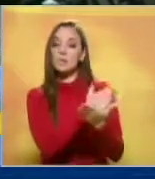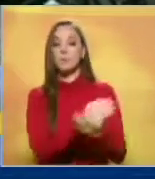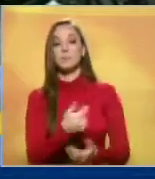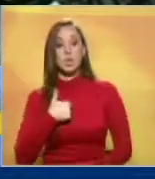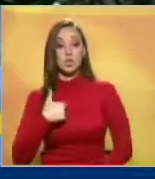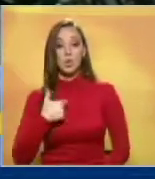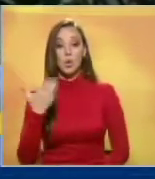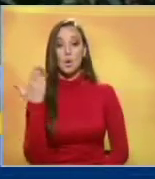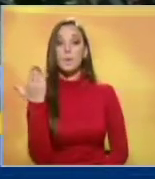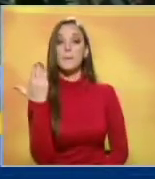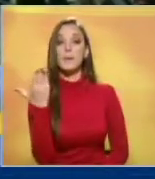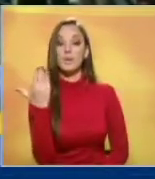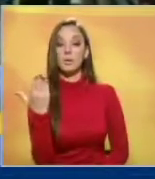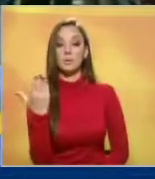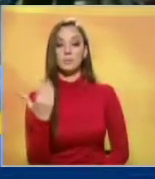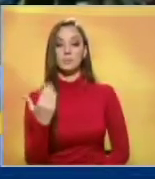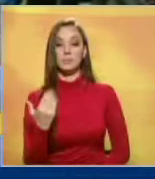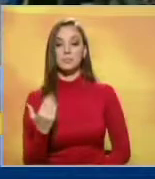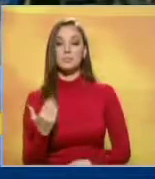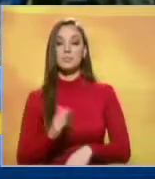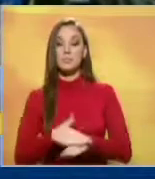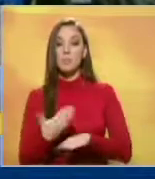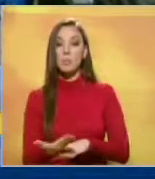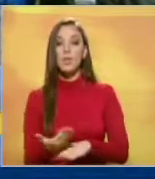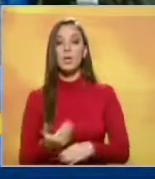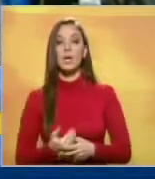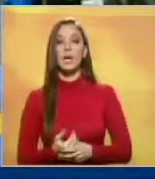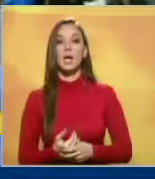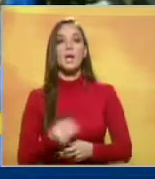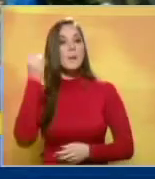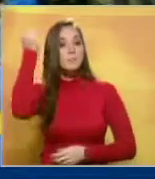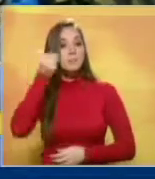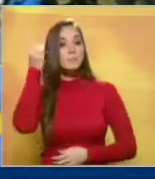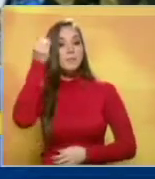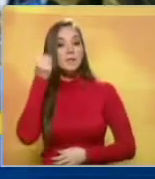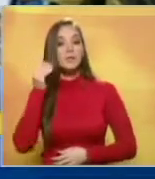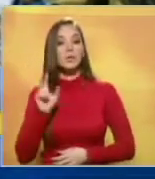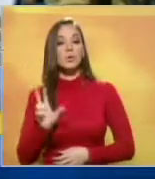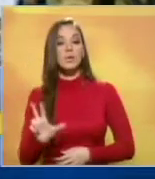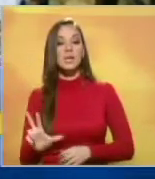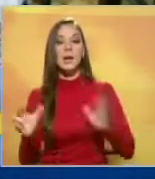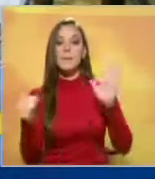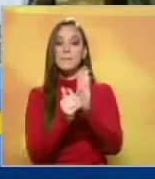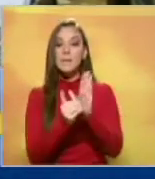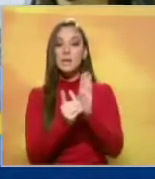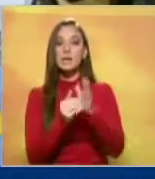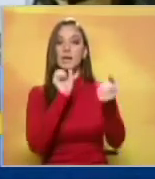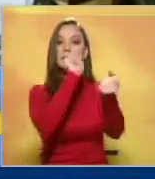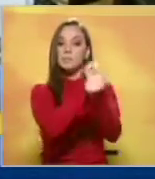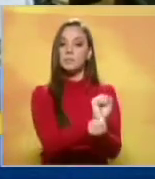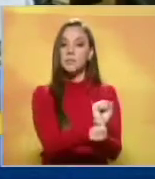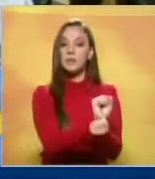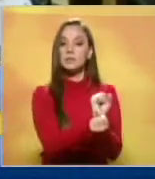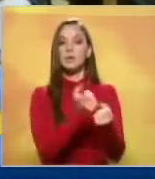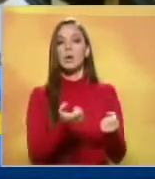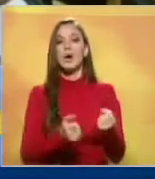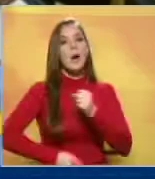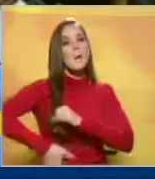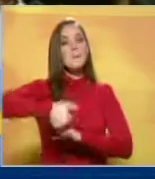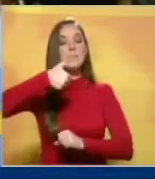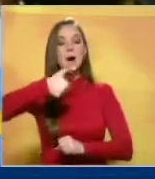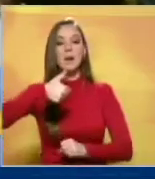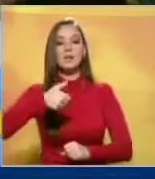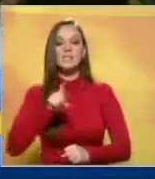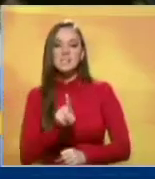solicitud porque considero que tres mil detenciones que más de 100